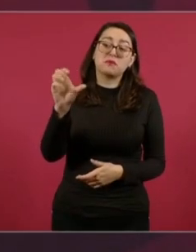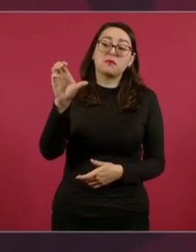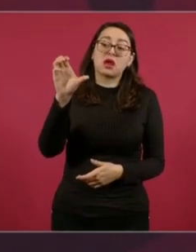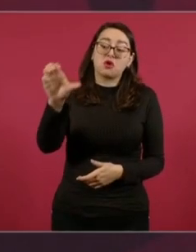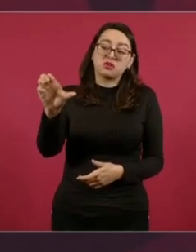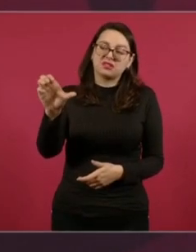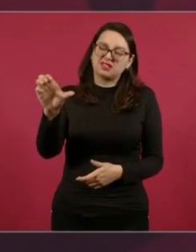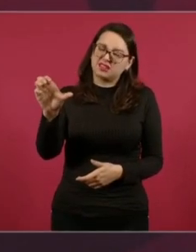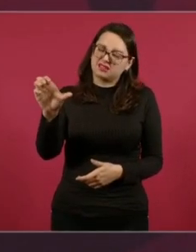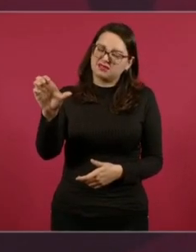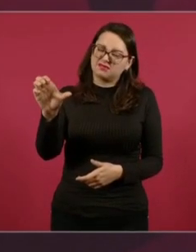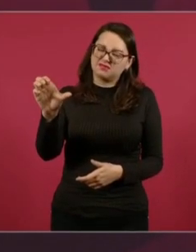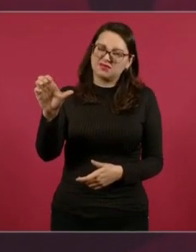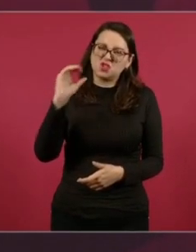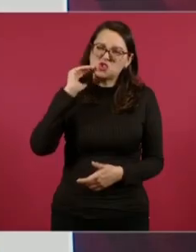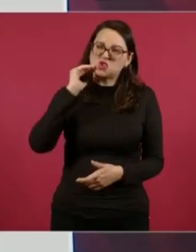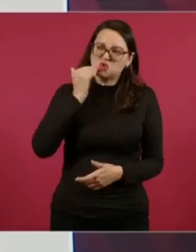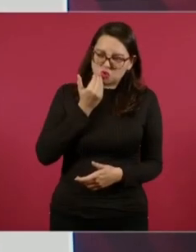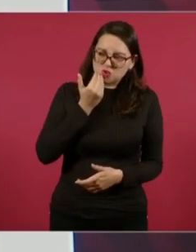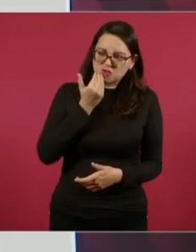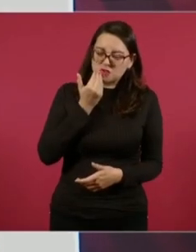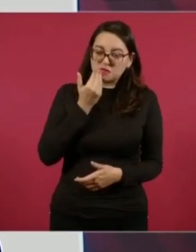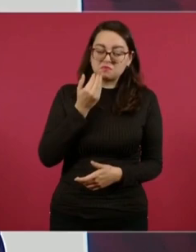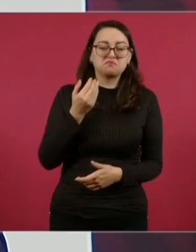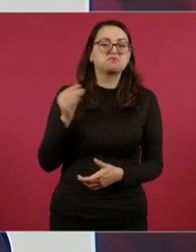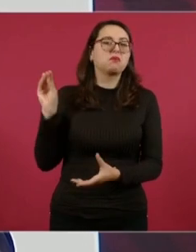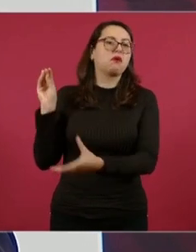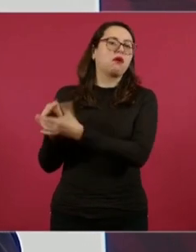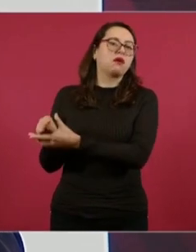de lo chueco, rechazó todos los amparos.